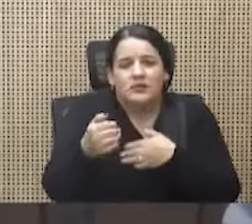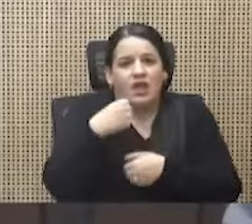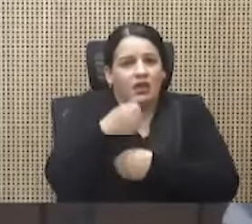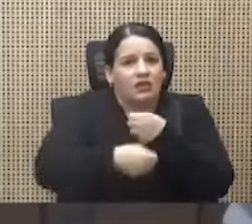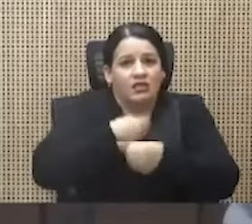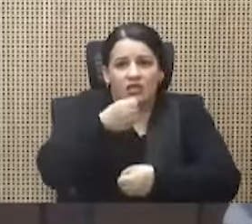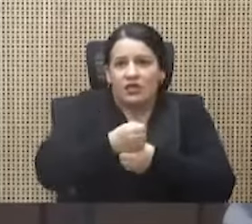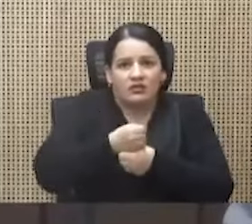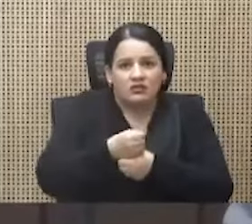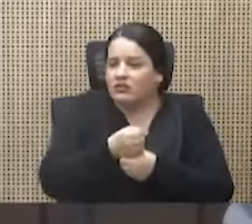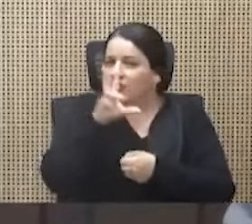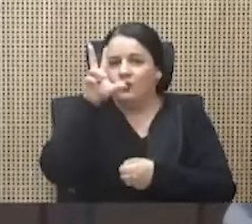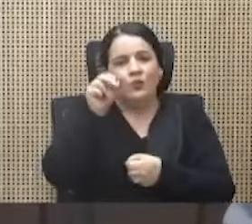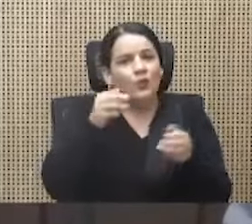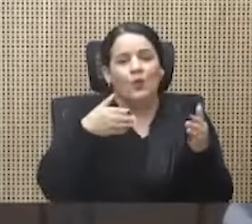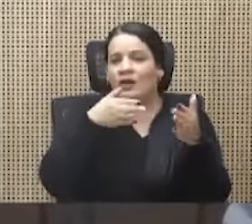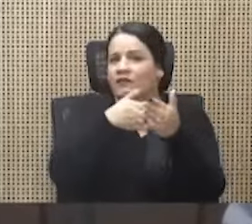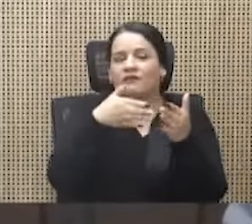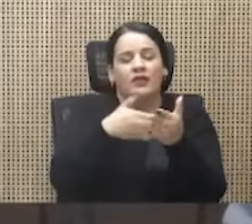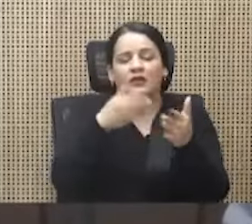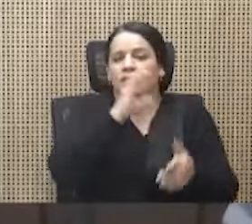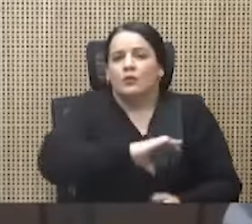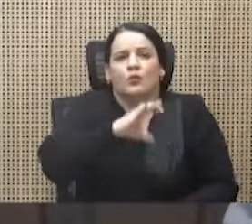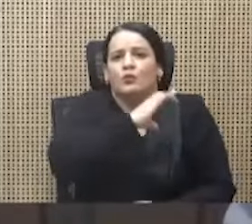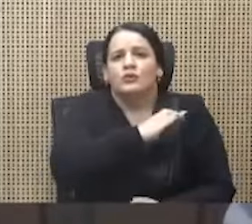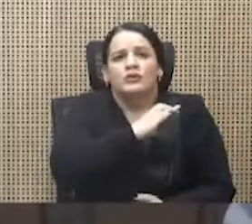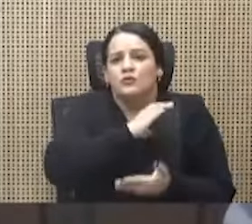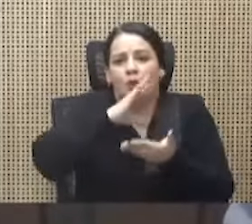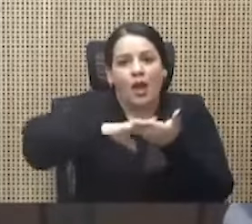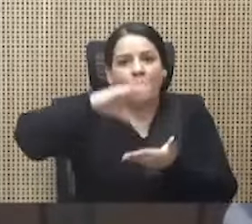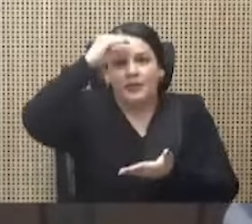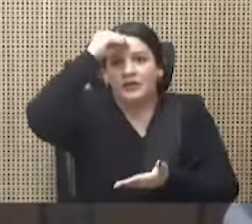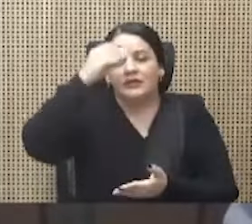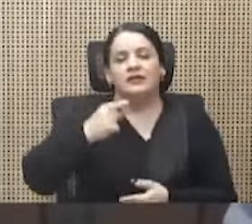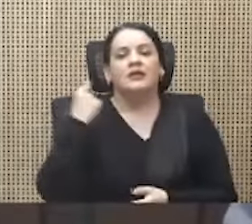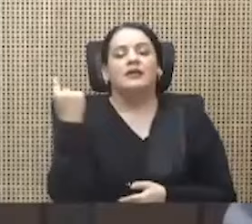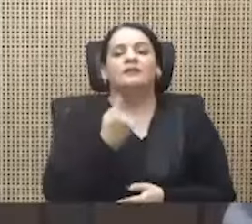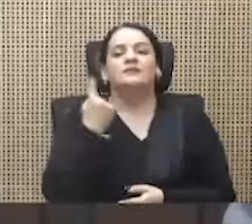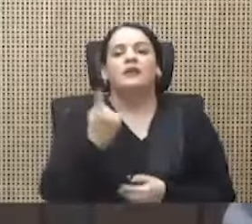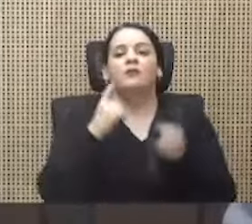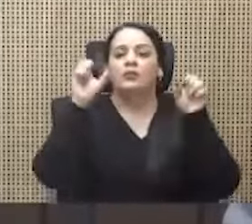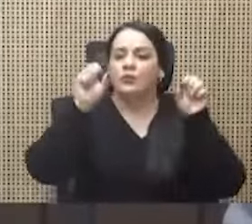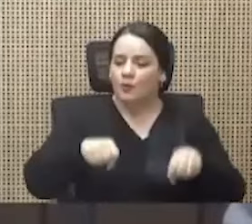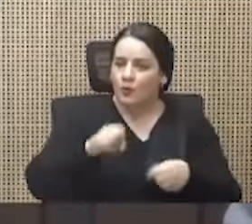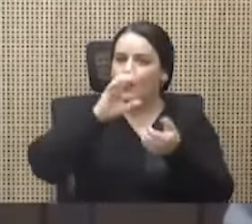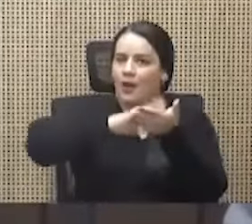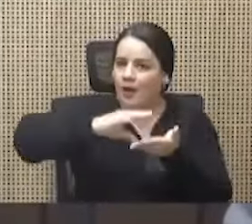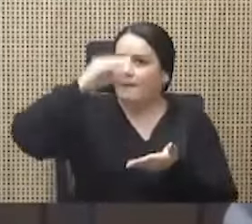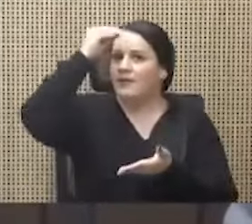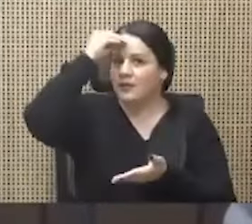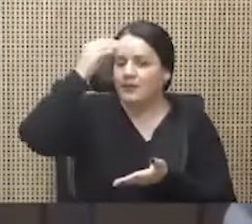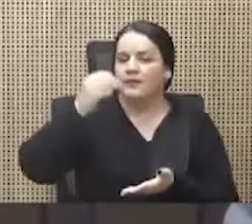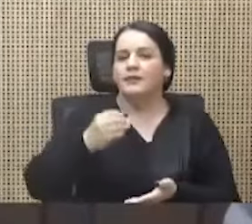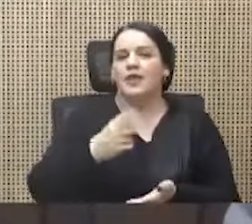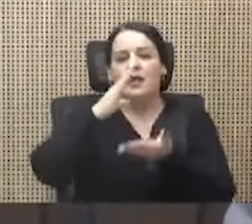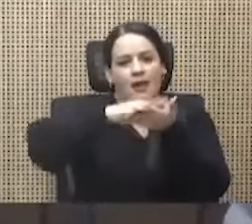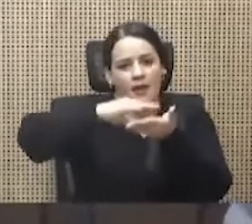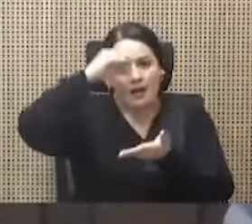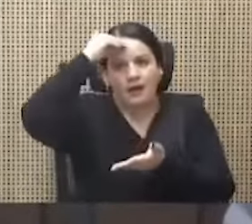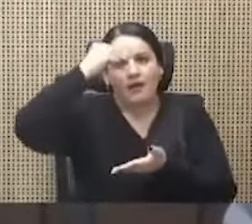edad no afecta la condición del aprendizaje. Siempre se puede aprender. Y